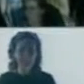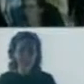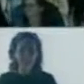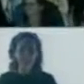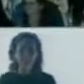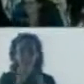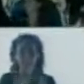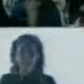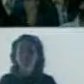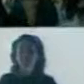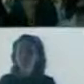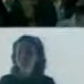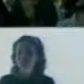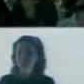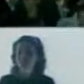Y bien,